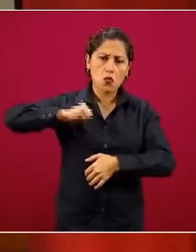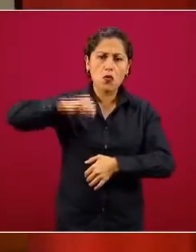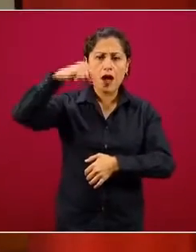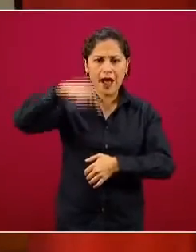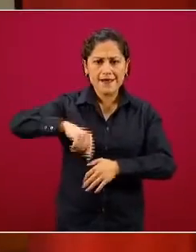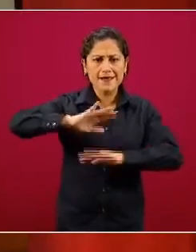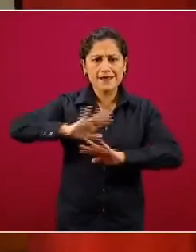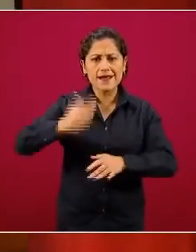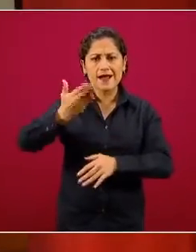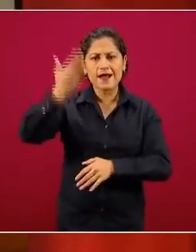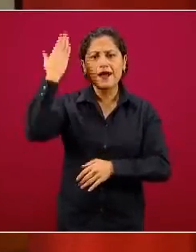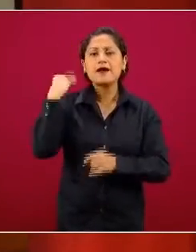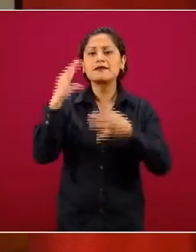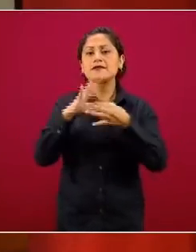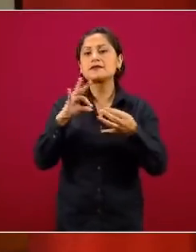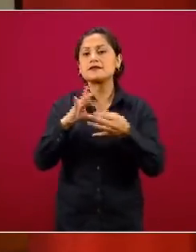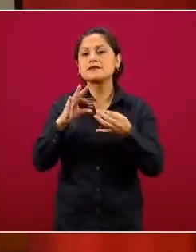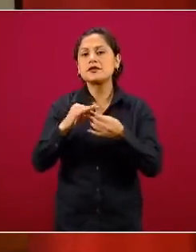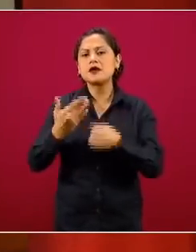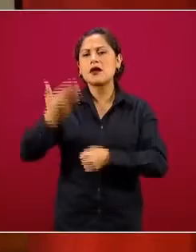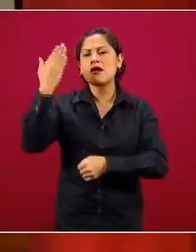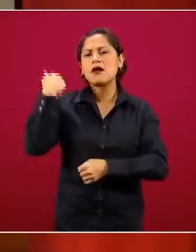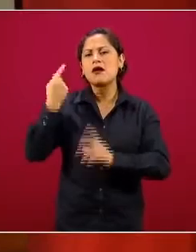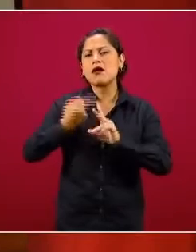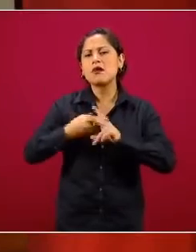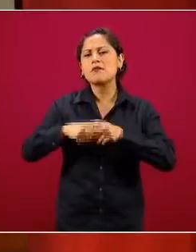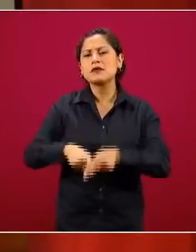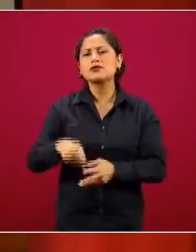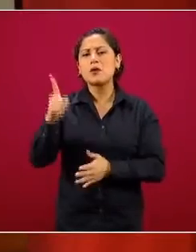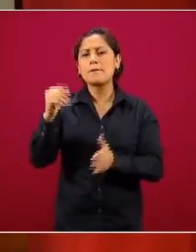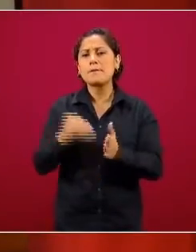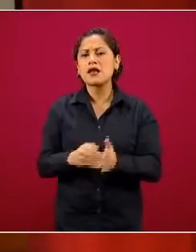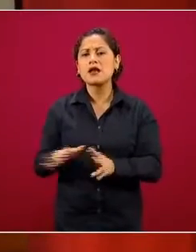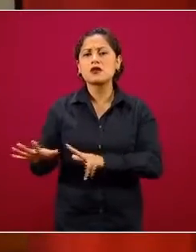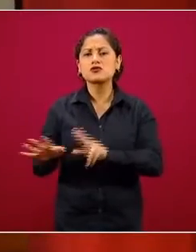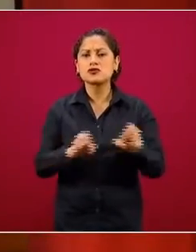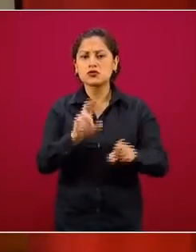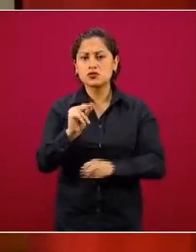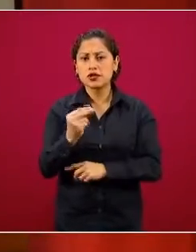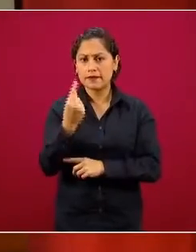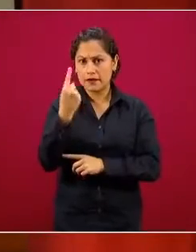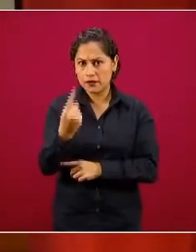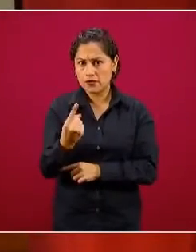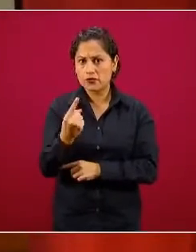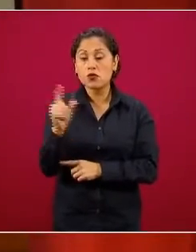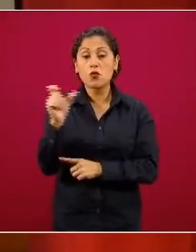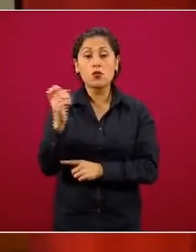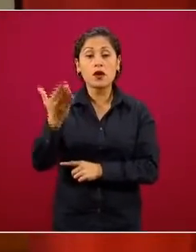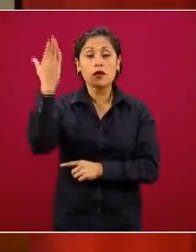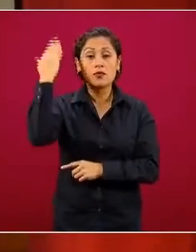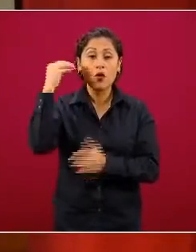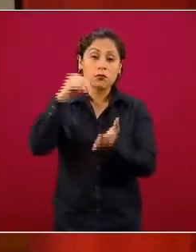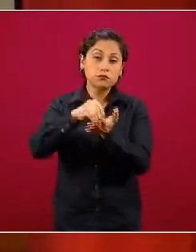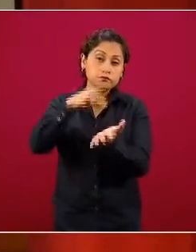en alguna ocasión, vienen de 1881, cuando se publicó el